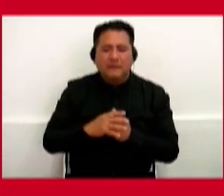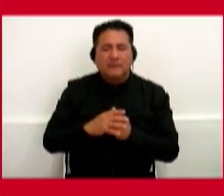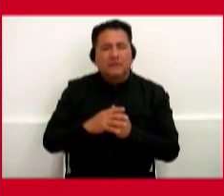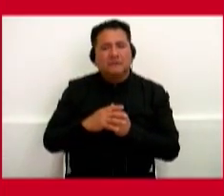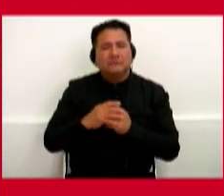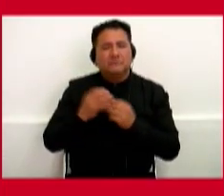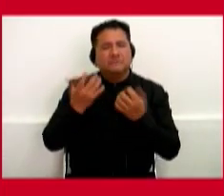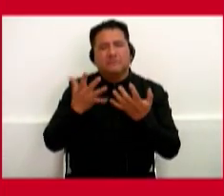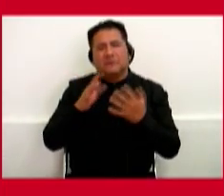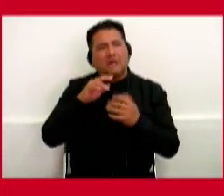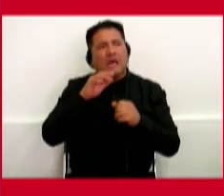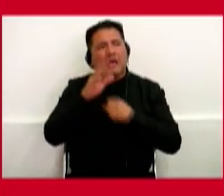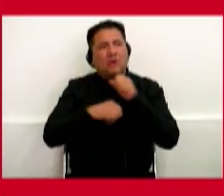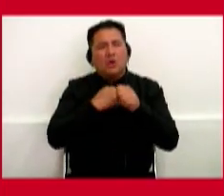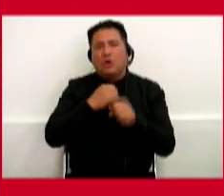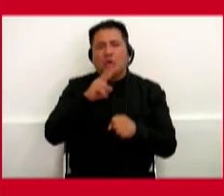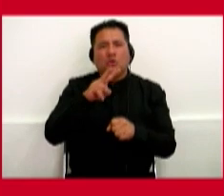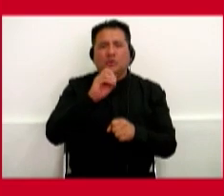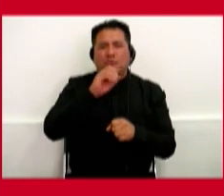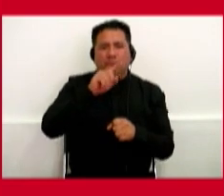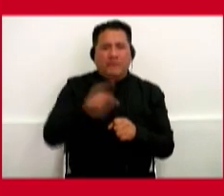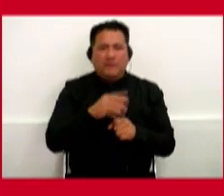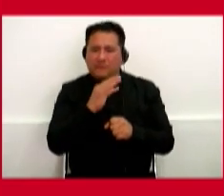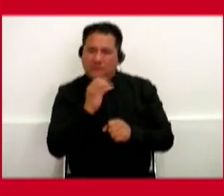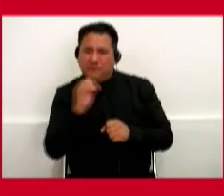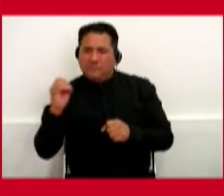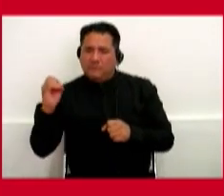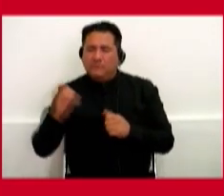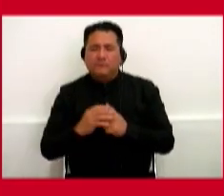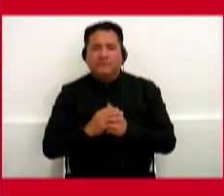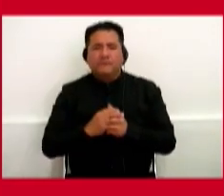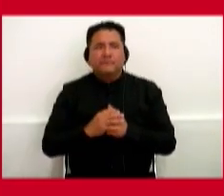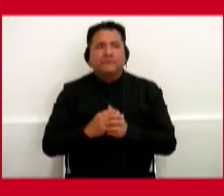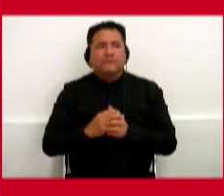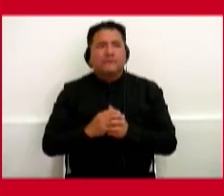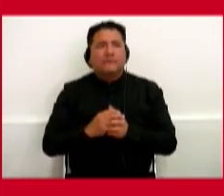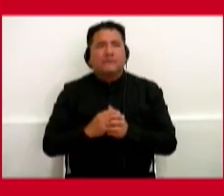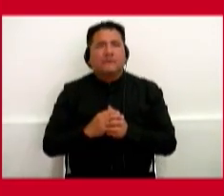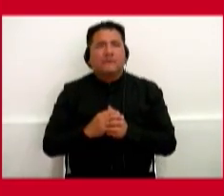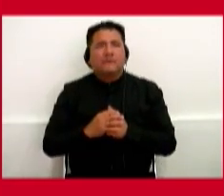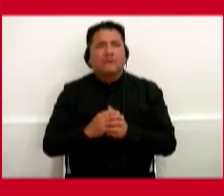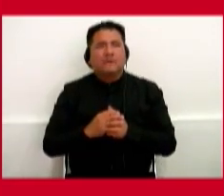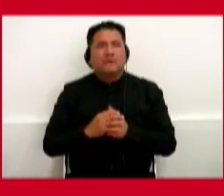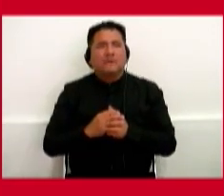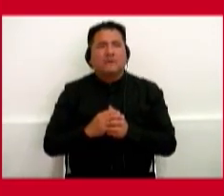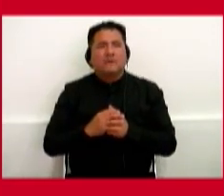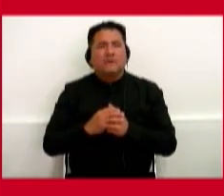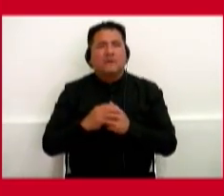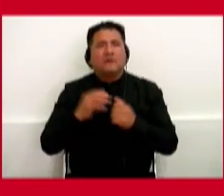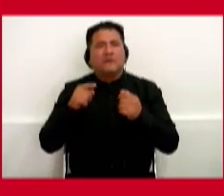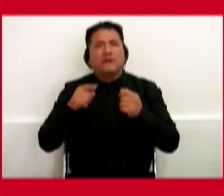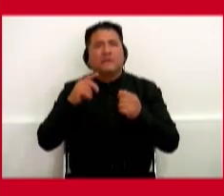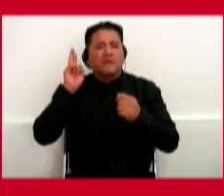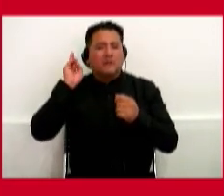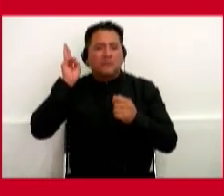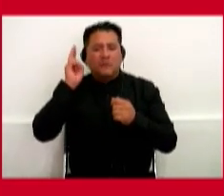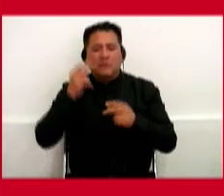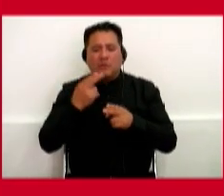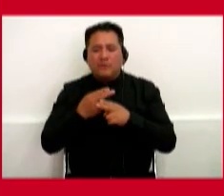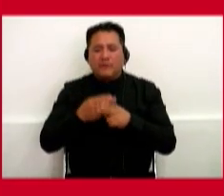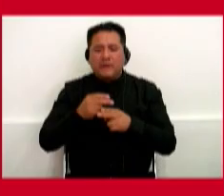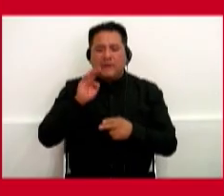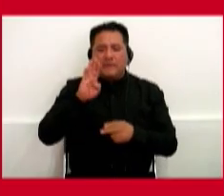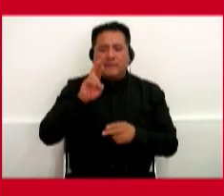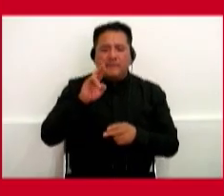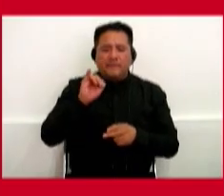2000, pero que ya en 2014 recién se publicó en base a una publicación del profesor Brian Hall,